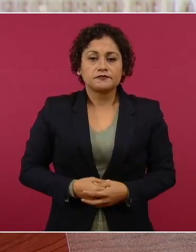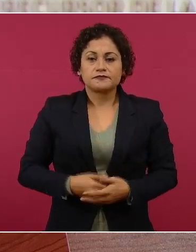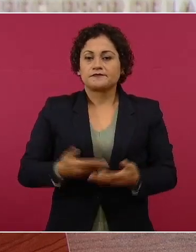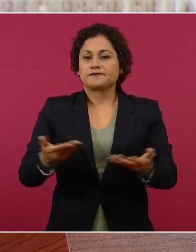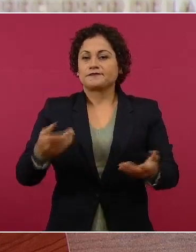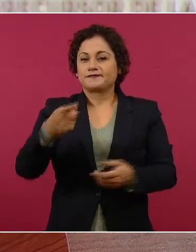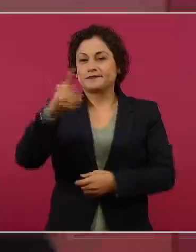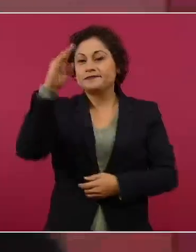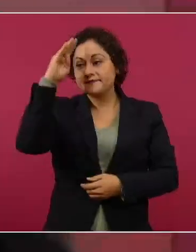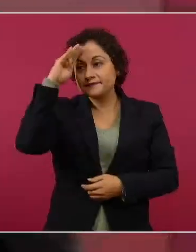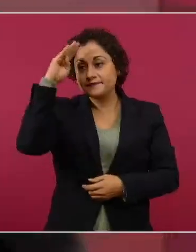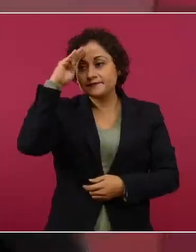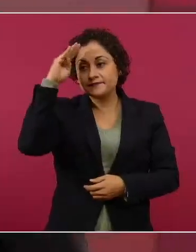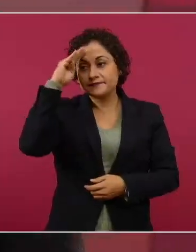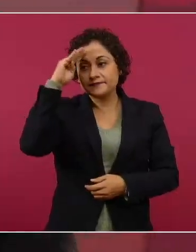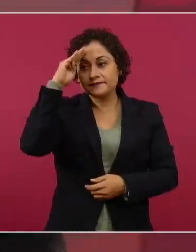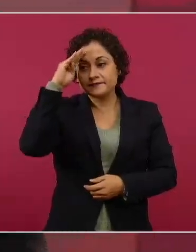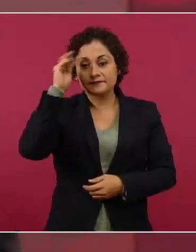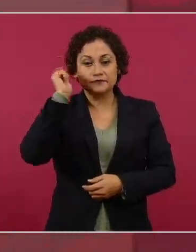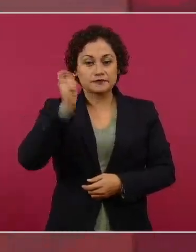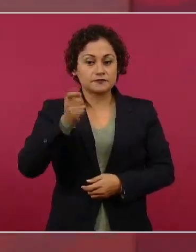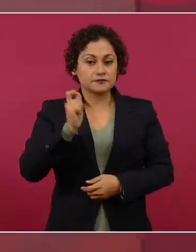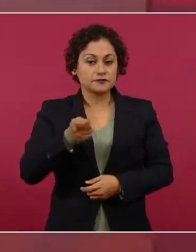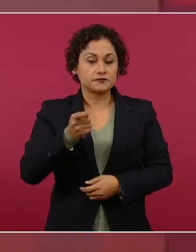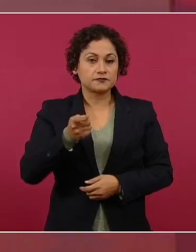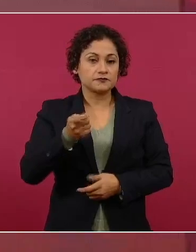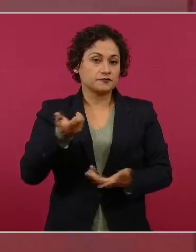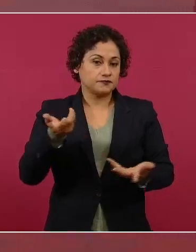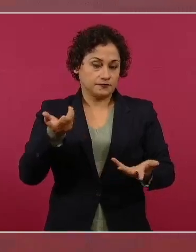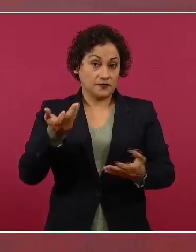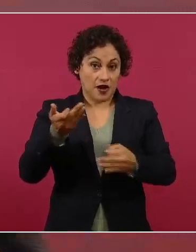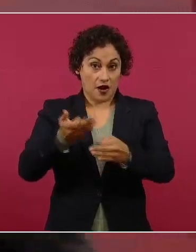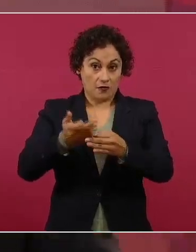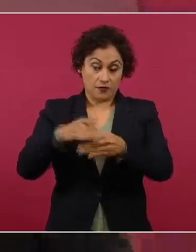Imagínense, vamos a entregar